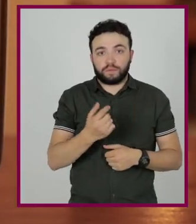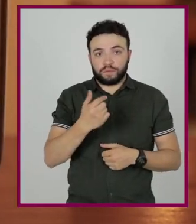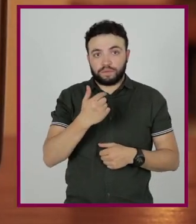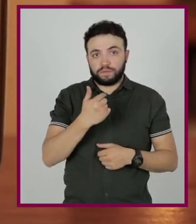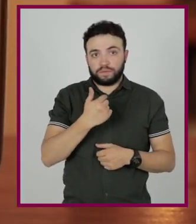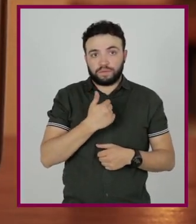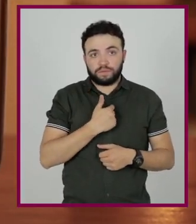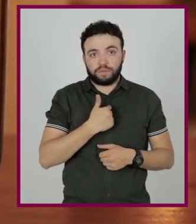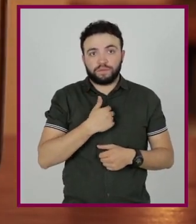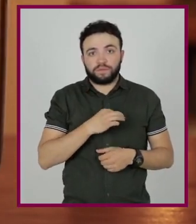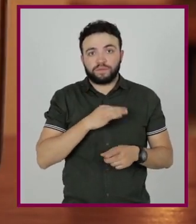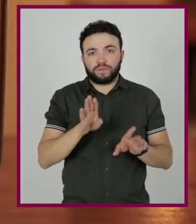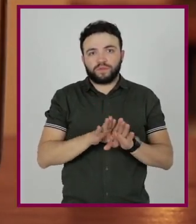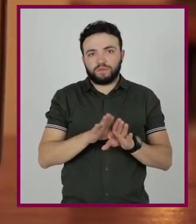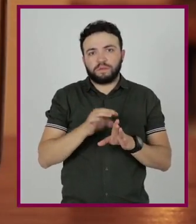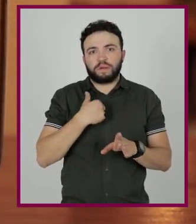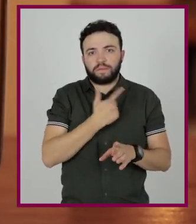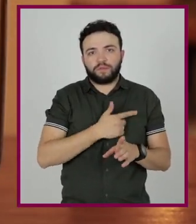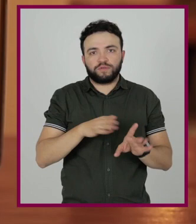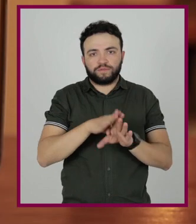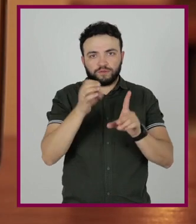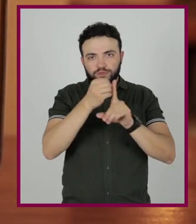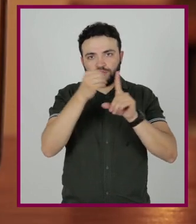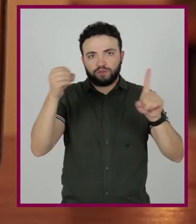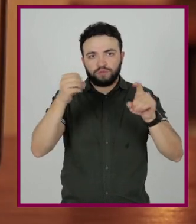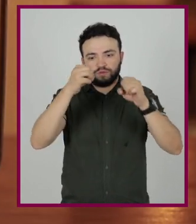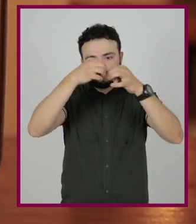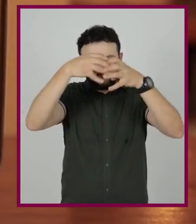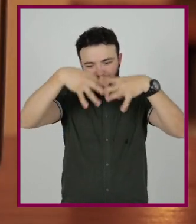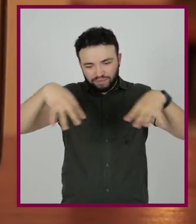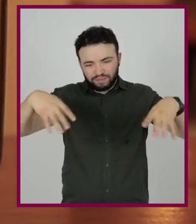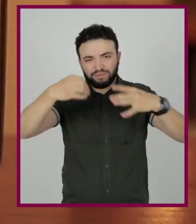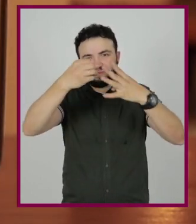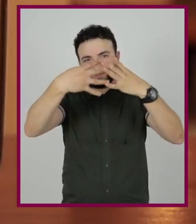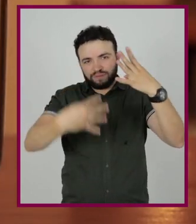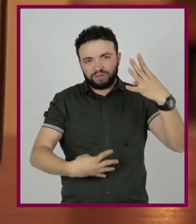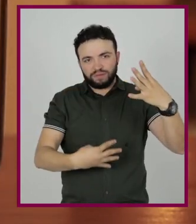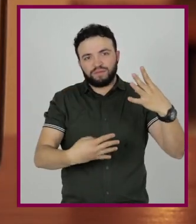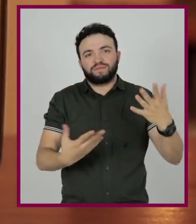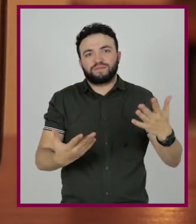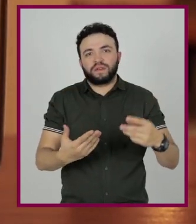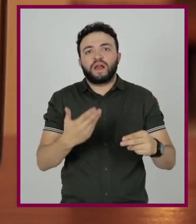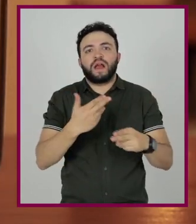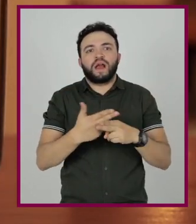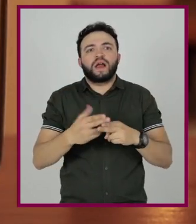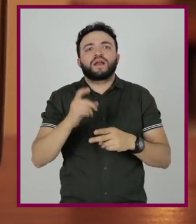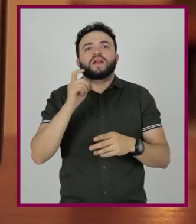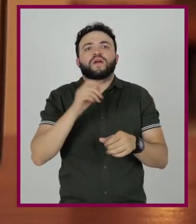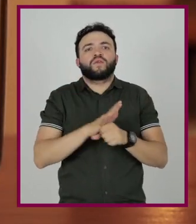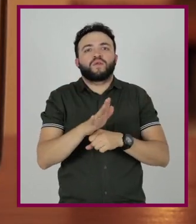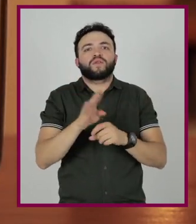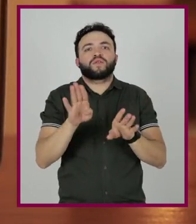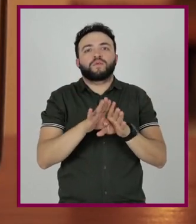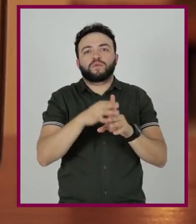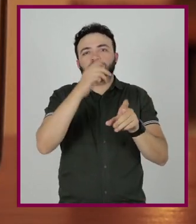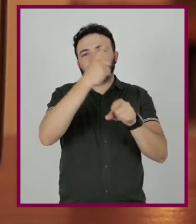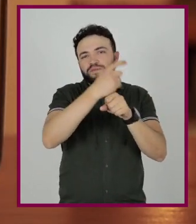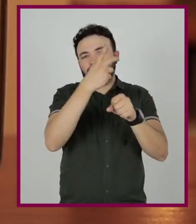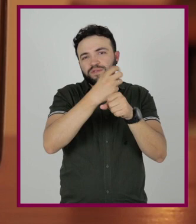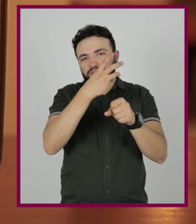Bueno, en lo personal me gusta utilizar organizadores gráficos que varían desde los mapas conceptuales hasta